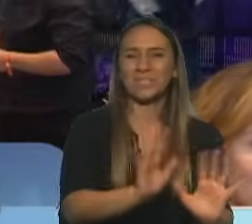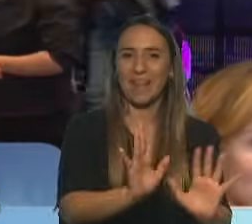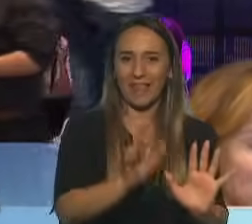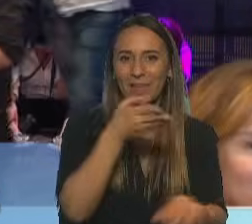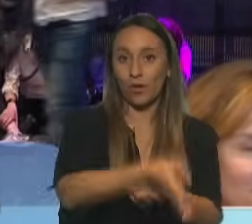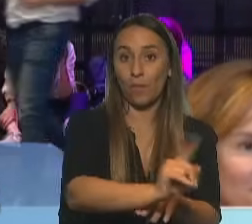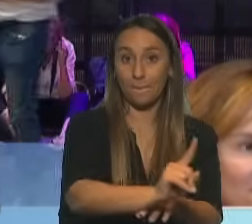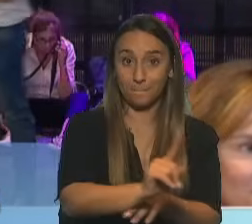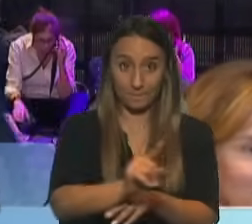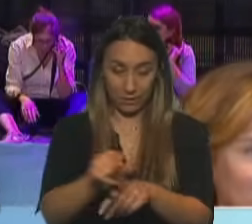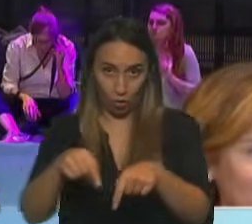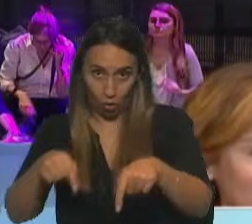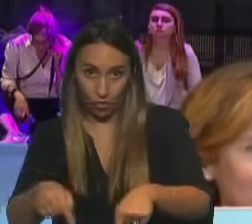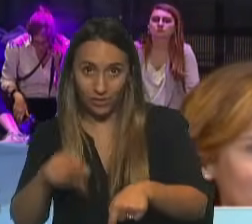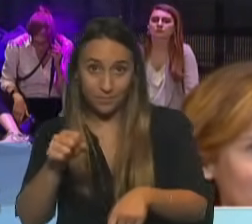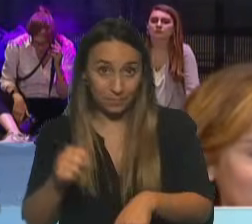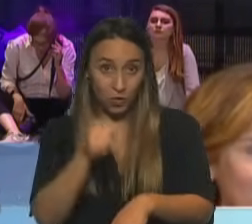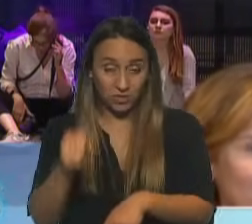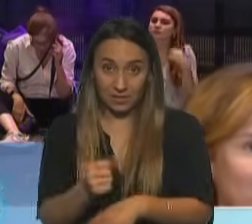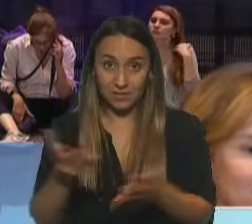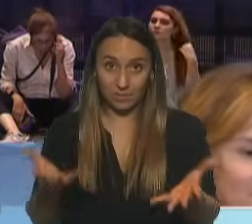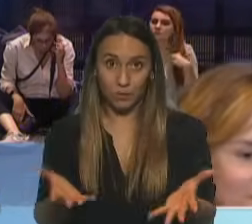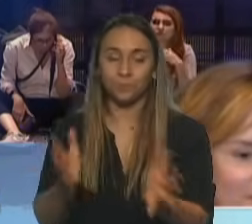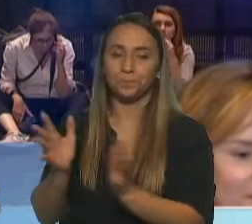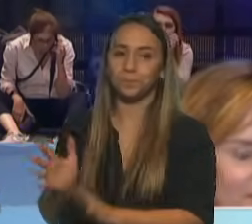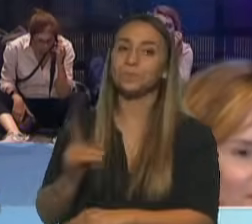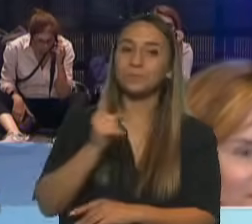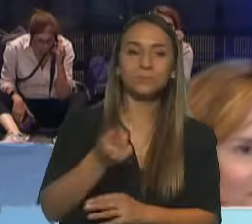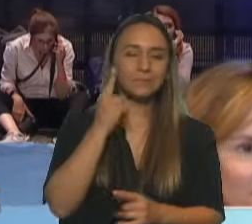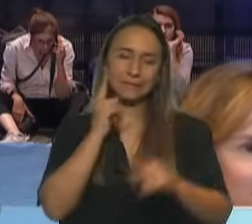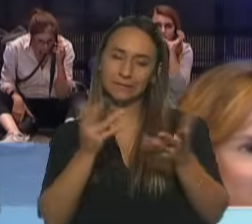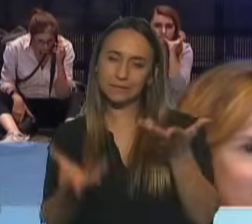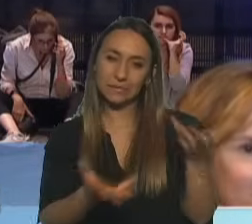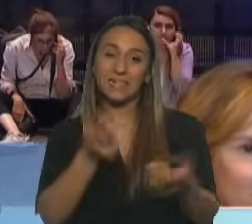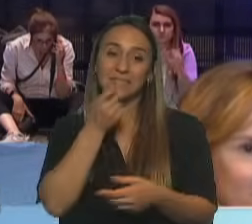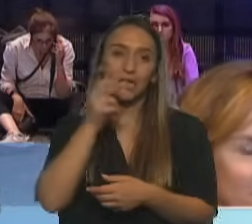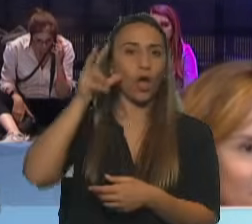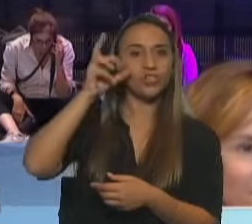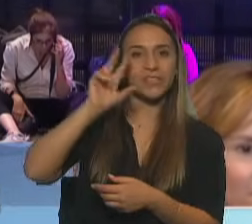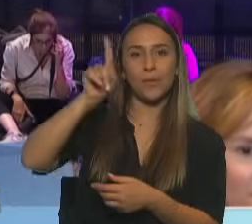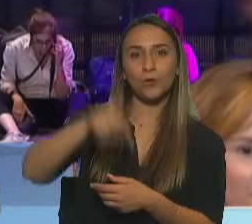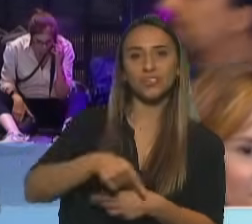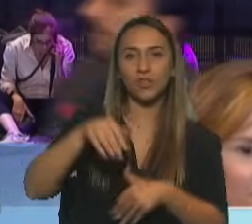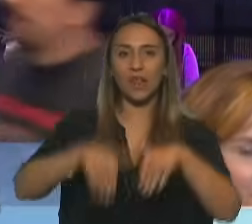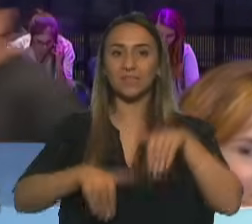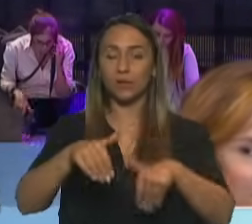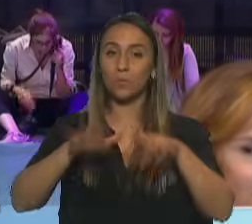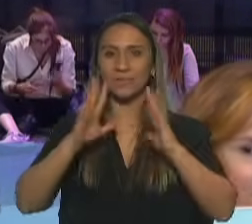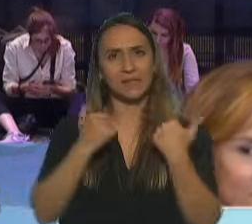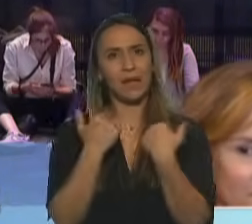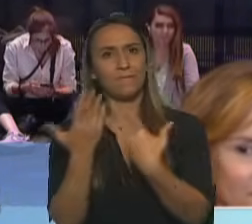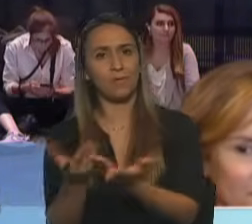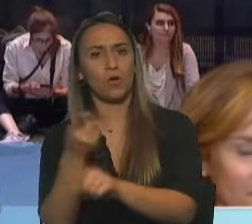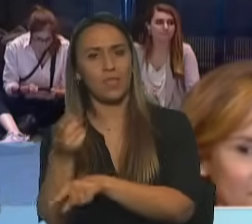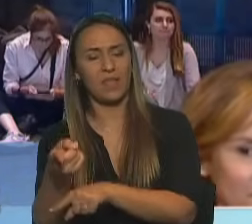y Sí. mucho. Y por algún motivo estaba la teoría, ¿no? De que si se superaba el 80%, eso quizá podía beneficiar más al candidato de La Libertad Avanza que